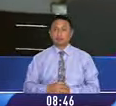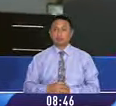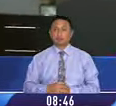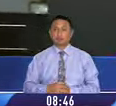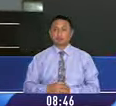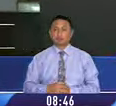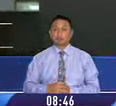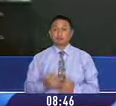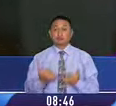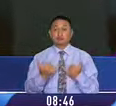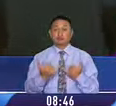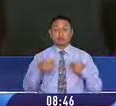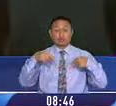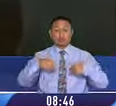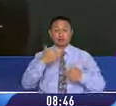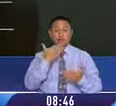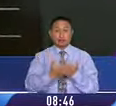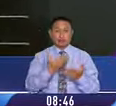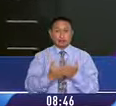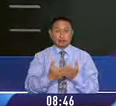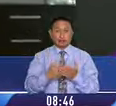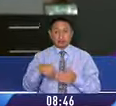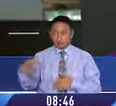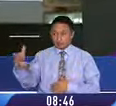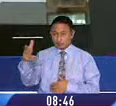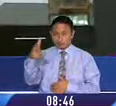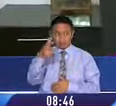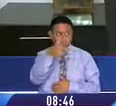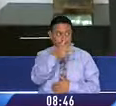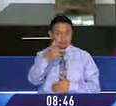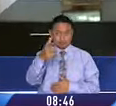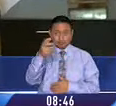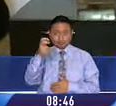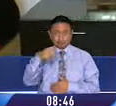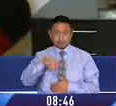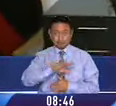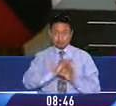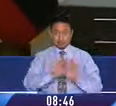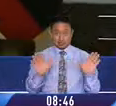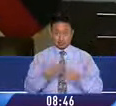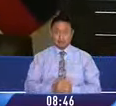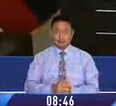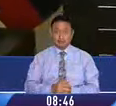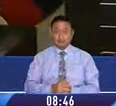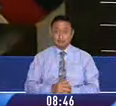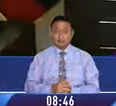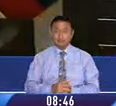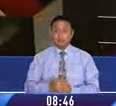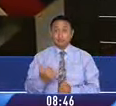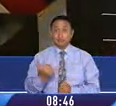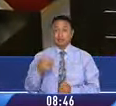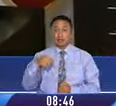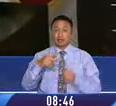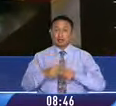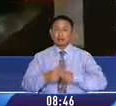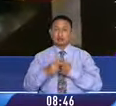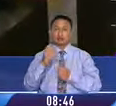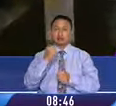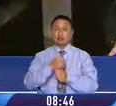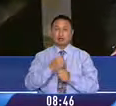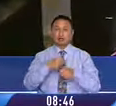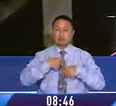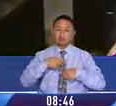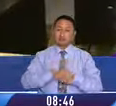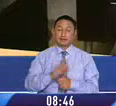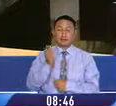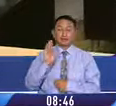Ya en estos momentos nos han dejado hacer unas pequeñas tomas de su ingreso, sin embargo ya tenemos que